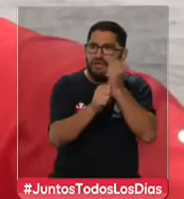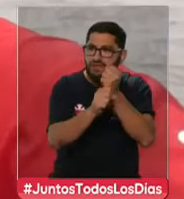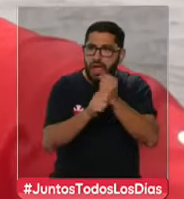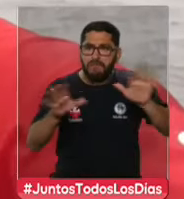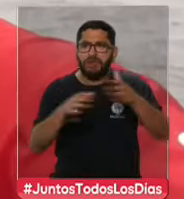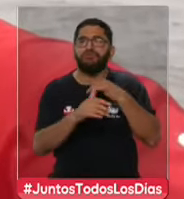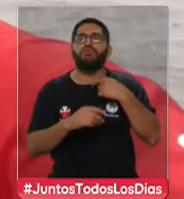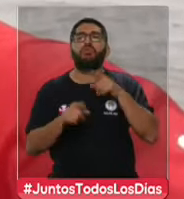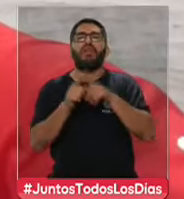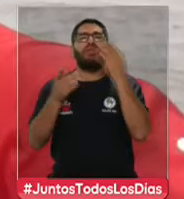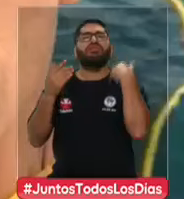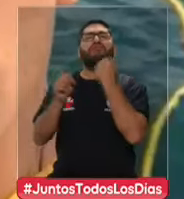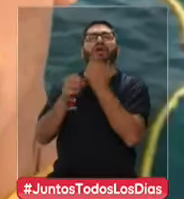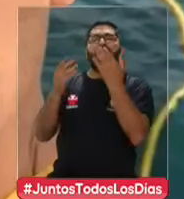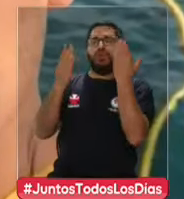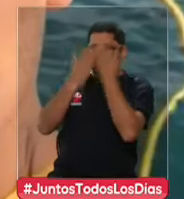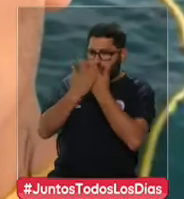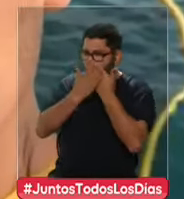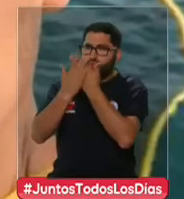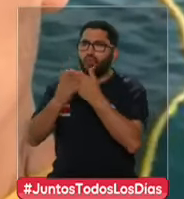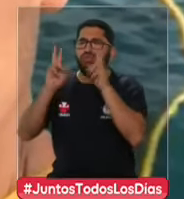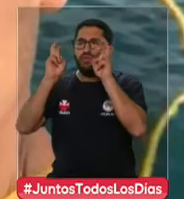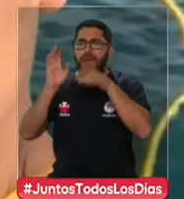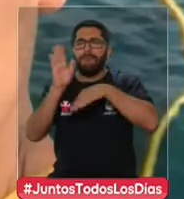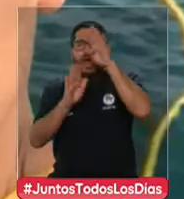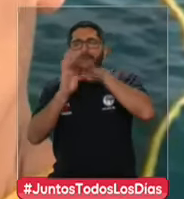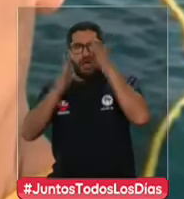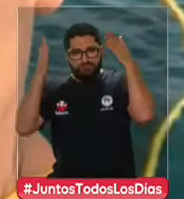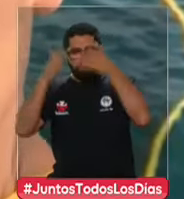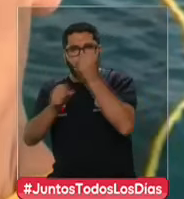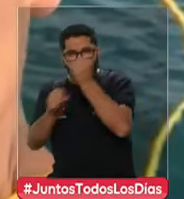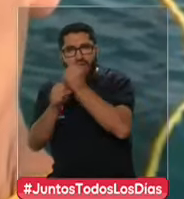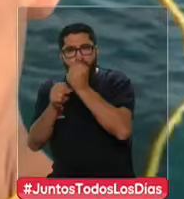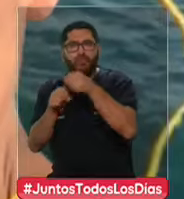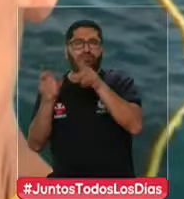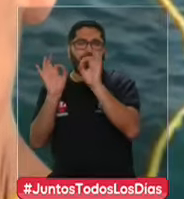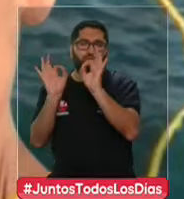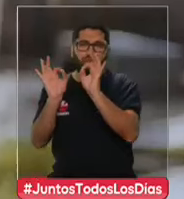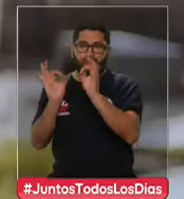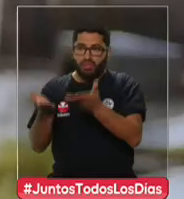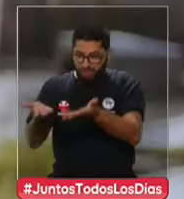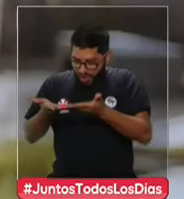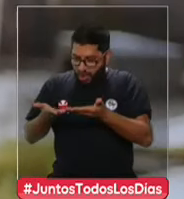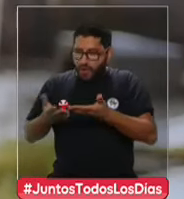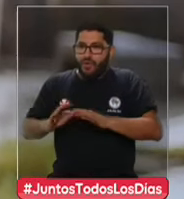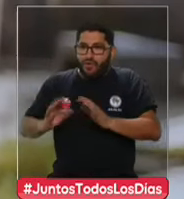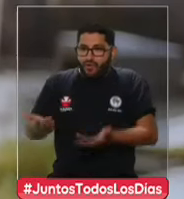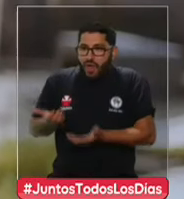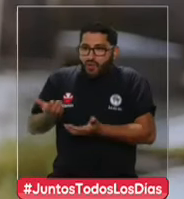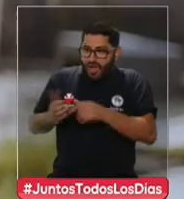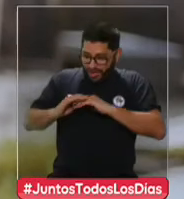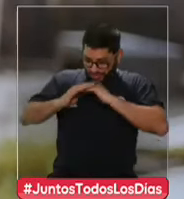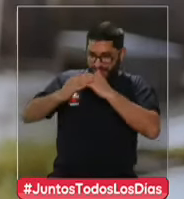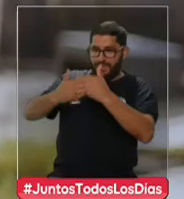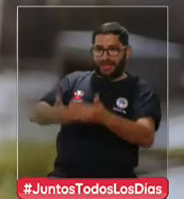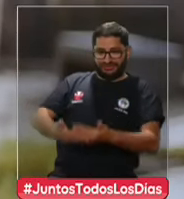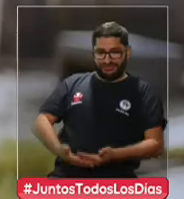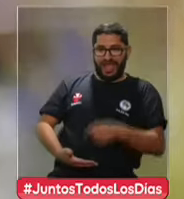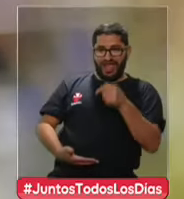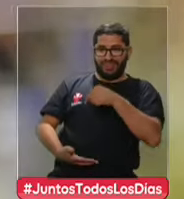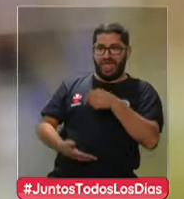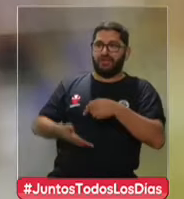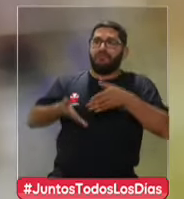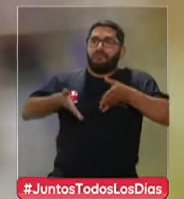así que aumenté el trabajo nuevo para poder tener a nuestra hija. Y de ese embarazo nació Pía, que ahora tiene 16